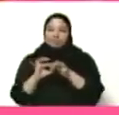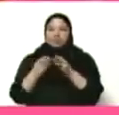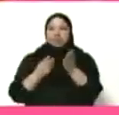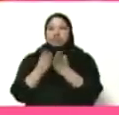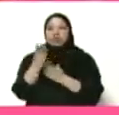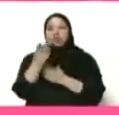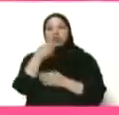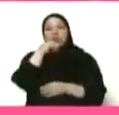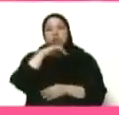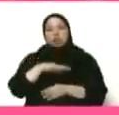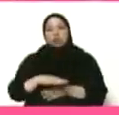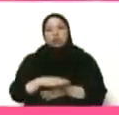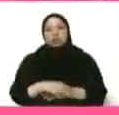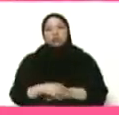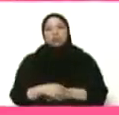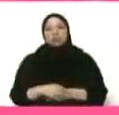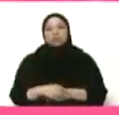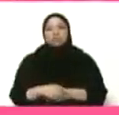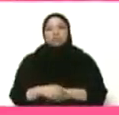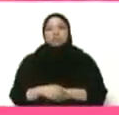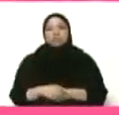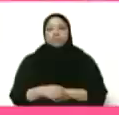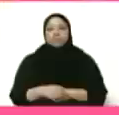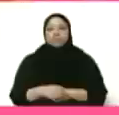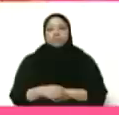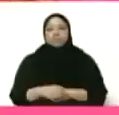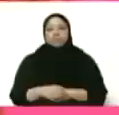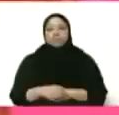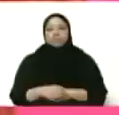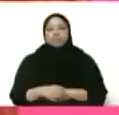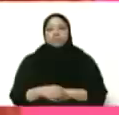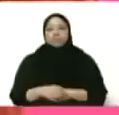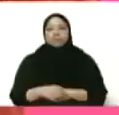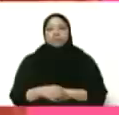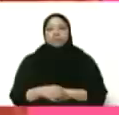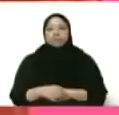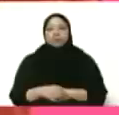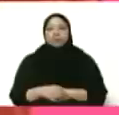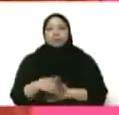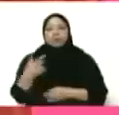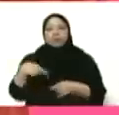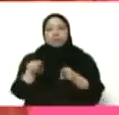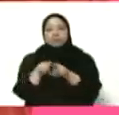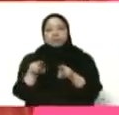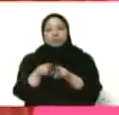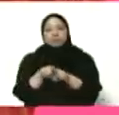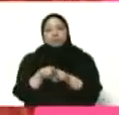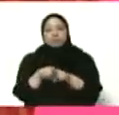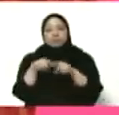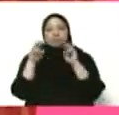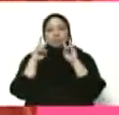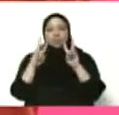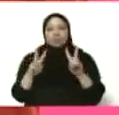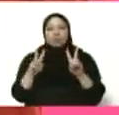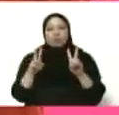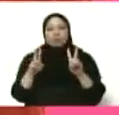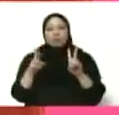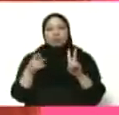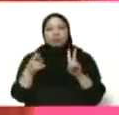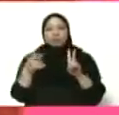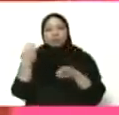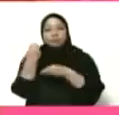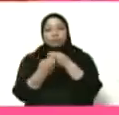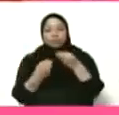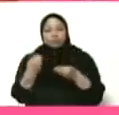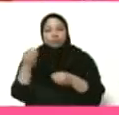Siempre, históricamente. Así como, se los voy a decir, así como cuando ustedes ven una elección en una federación